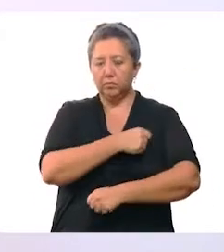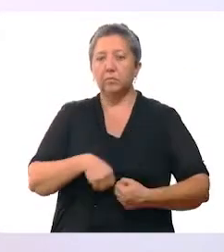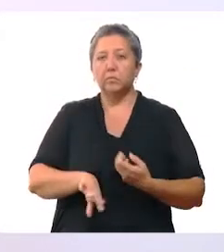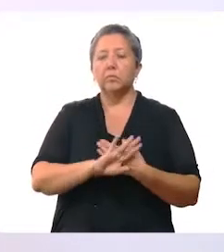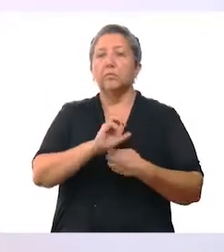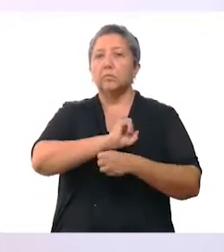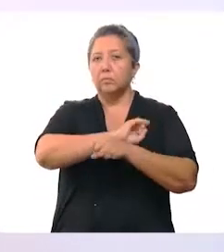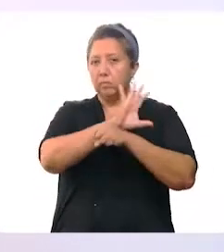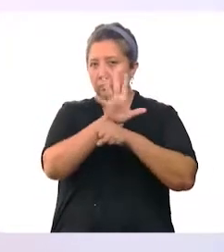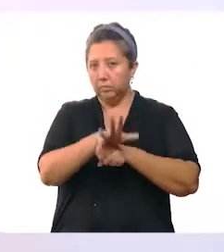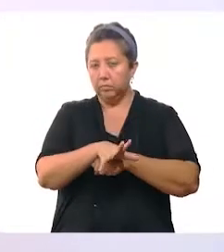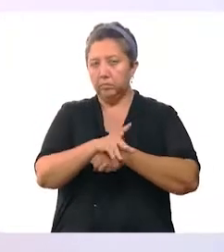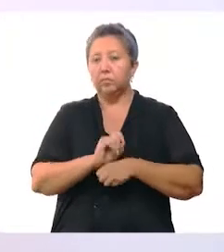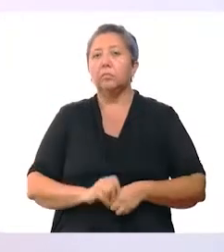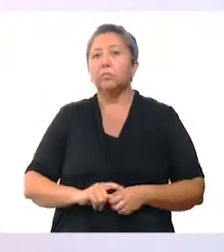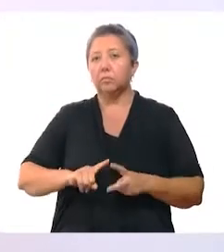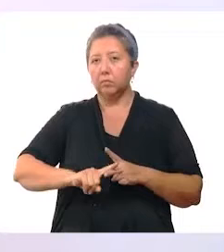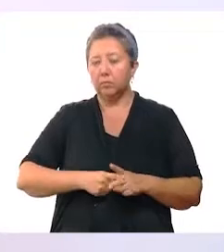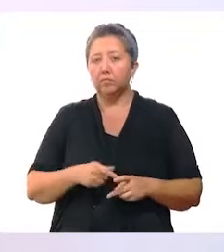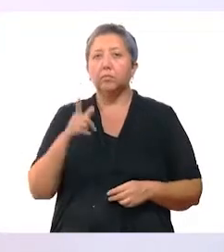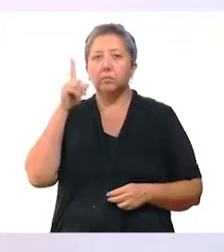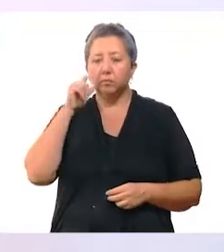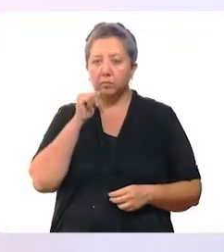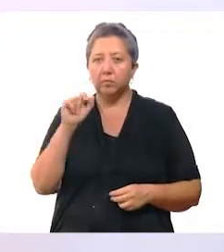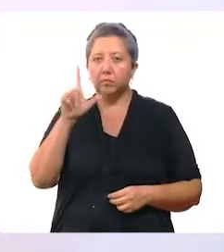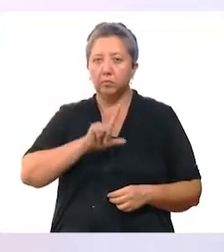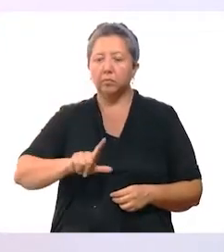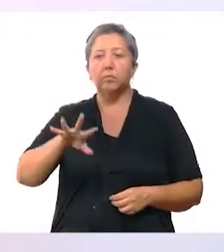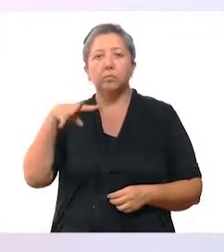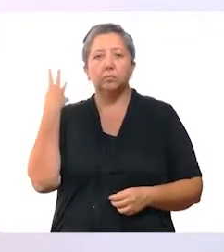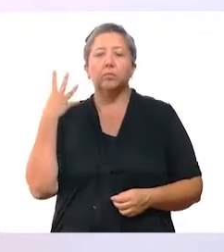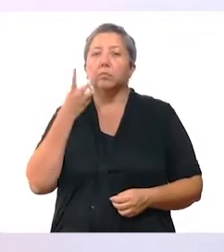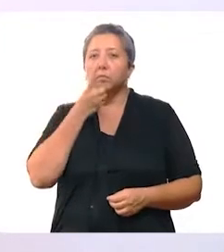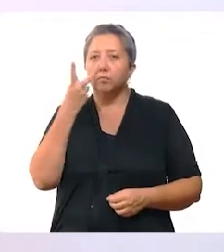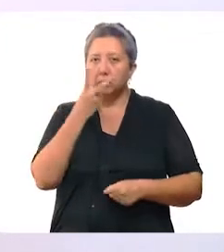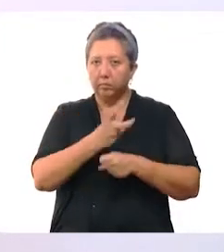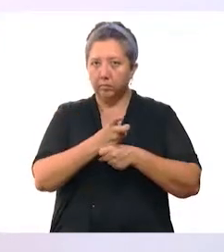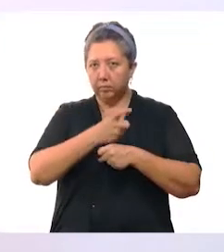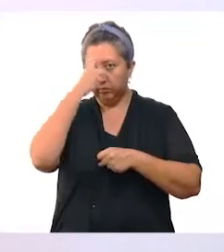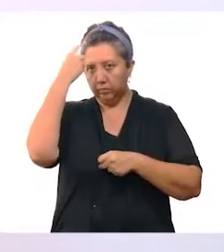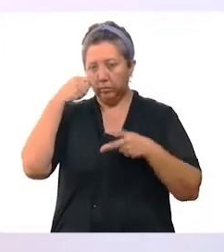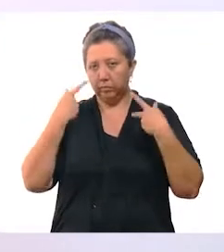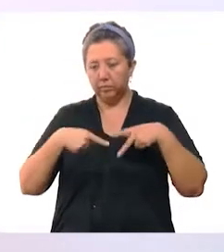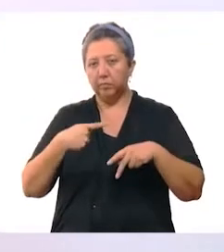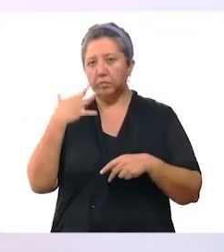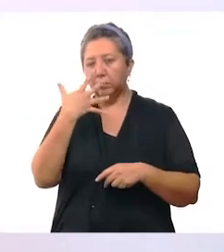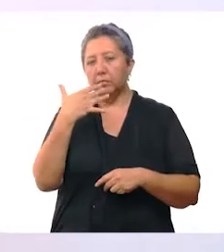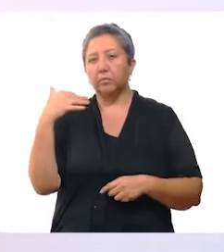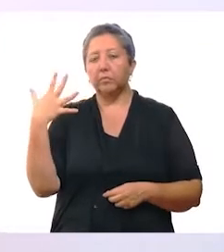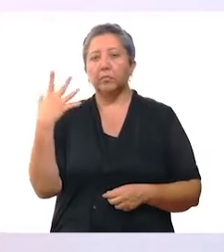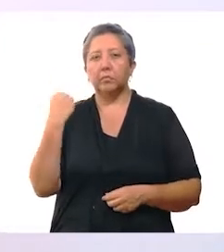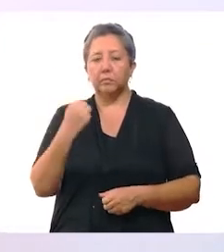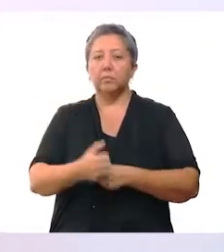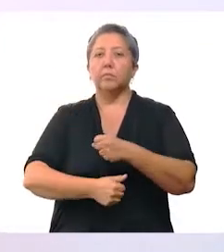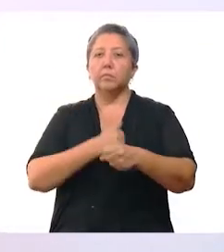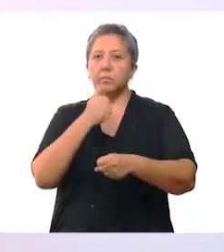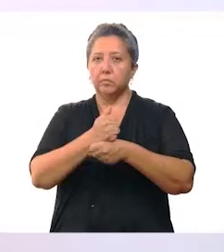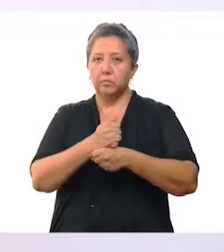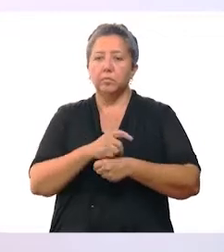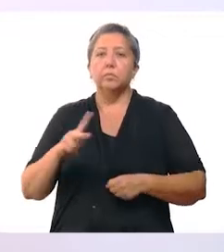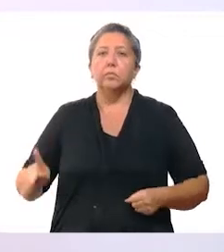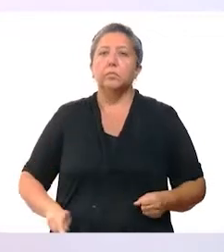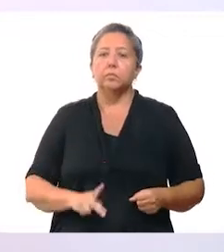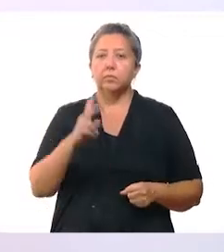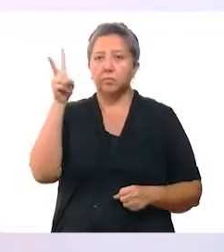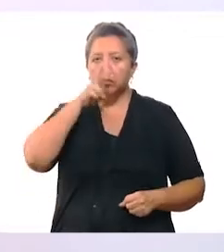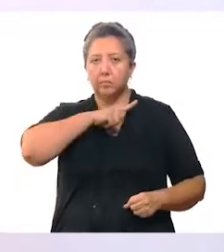el coronavirus, que serán para iniciar mañana, lunes 14, la aplicación de la segunda dosis para personas de 50 a 59 años en los